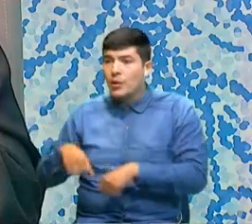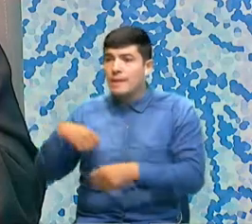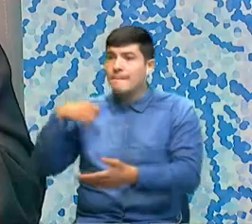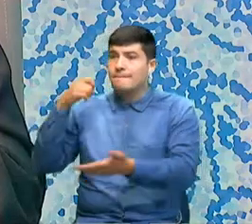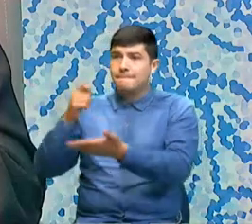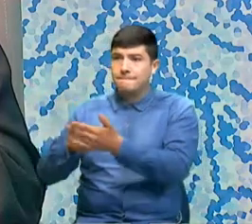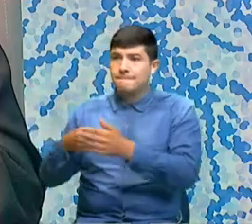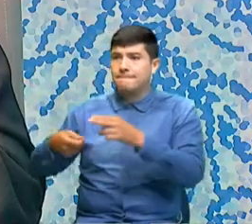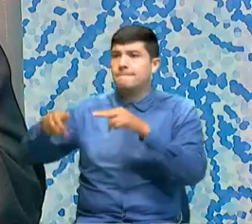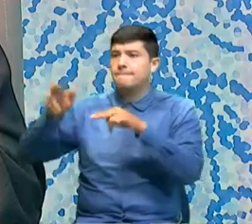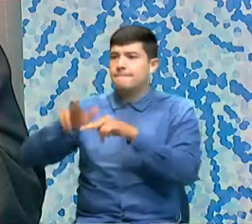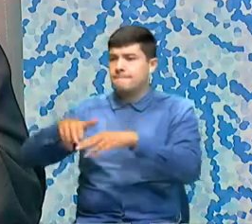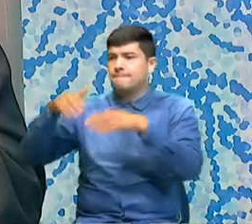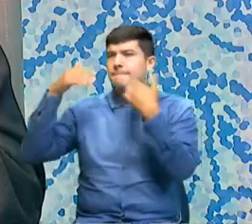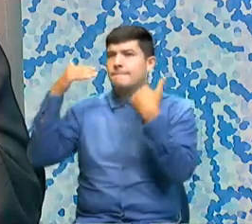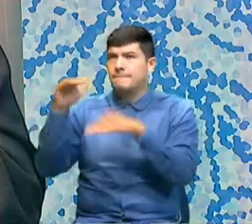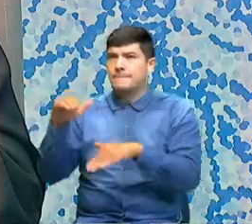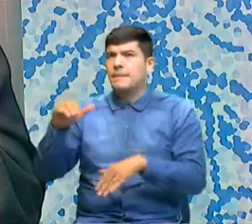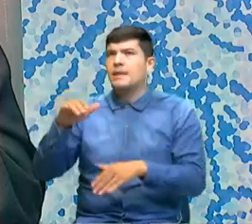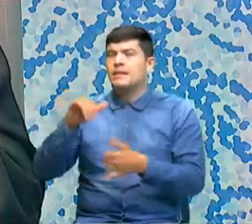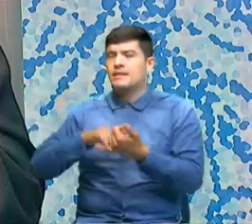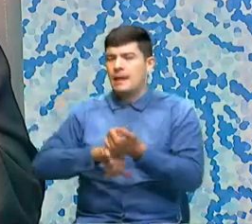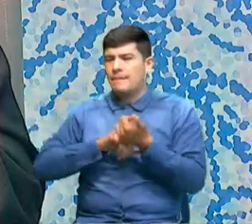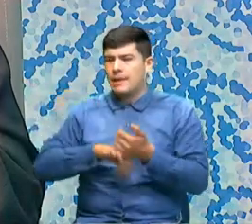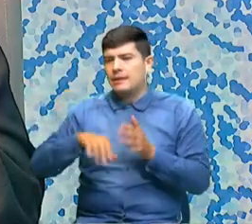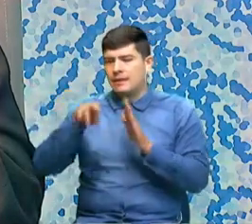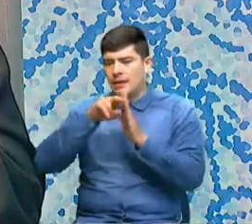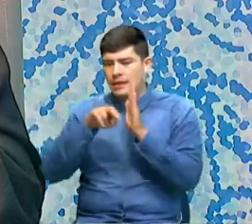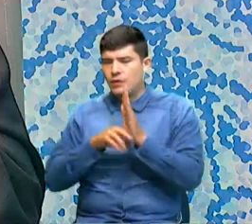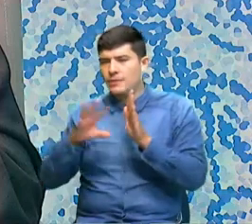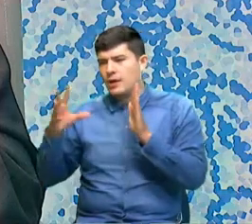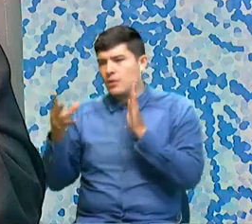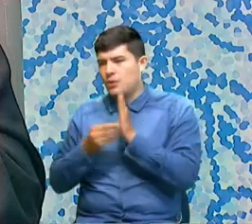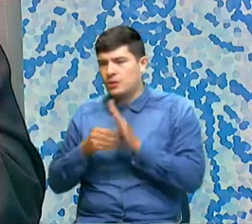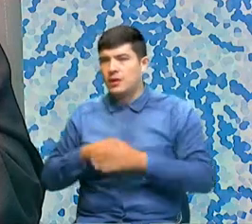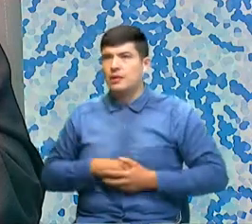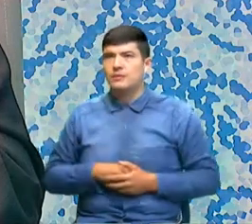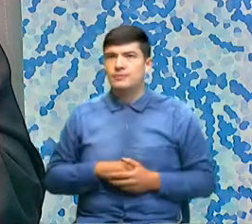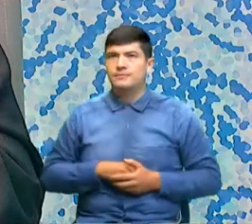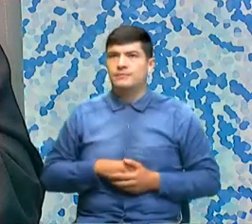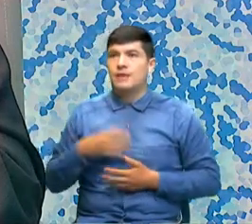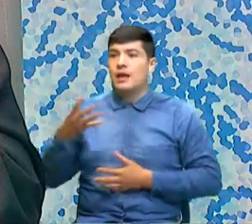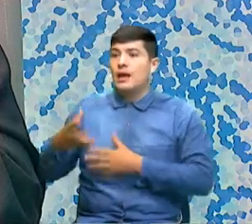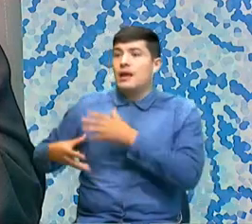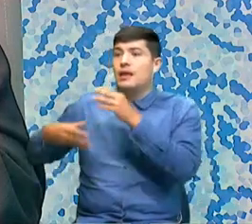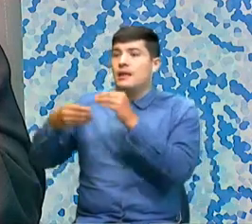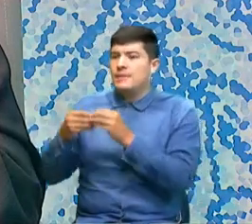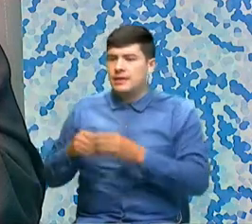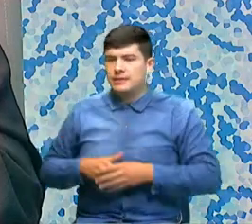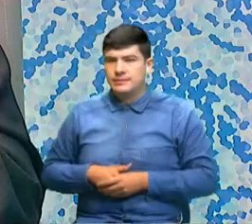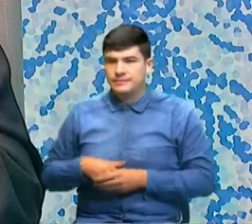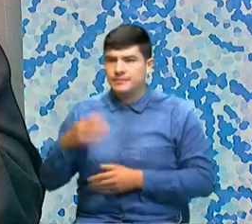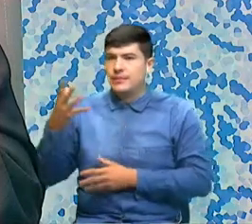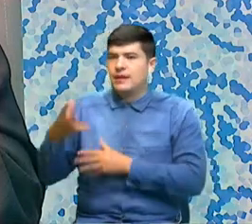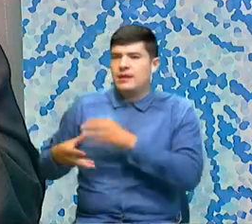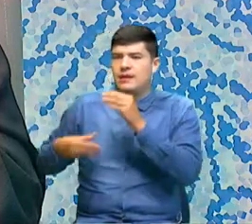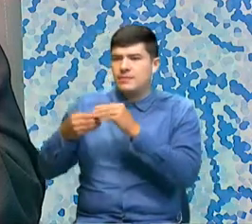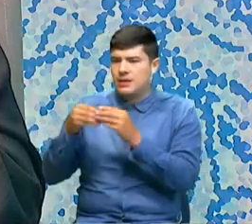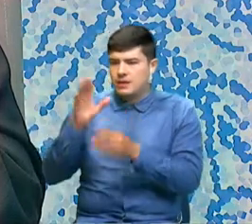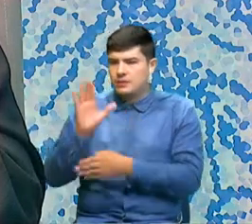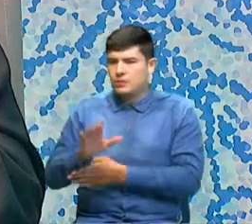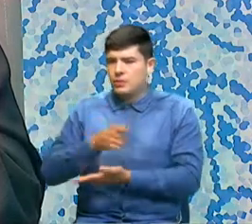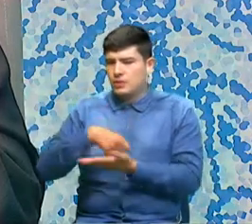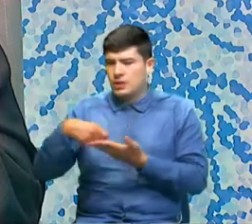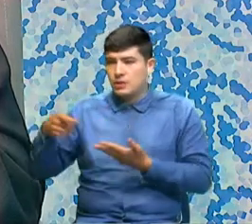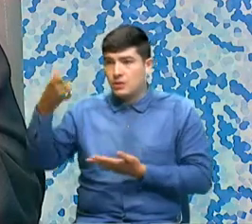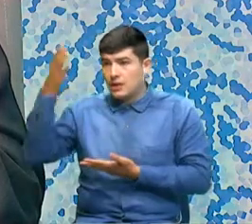incrementos según lo establecido en el contrato. Y para los contratos que